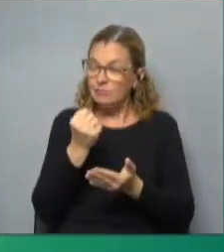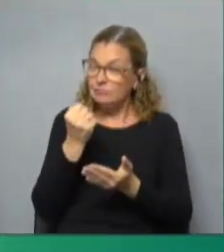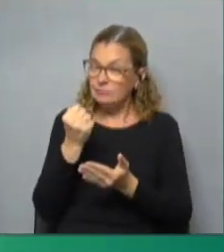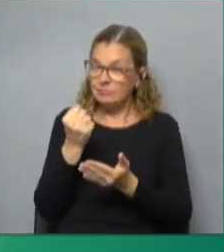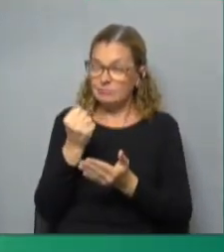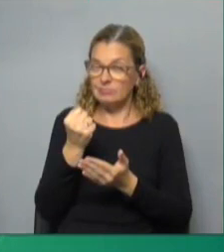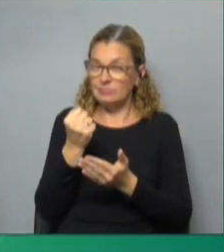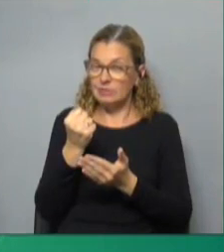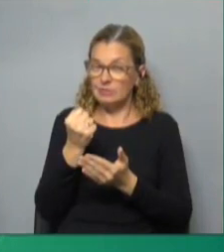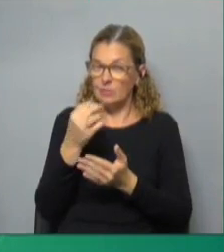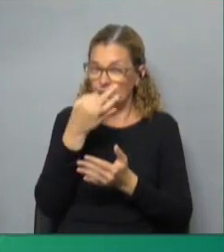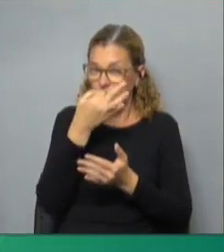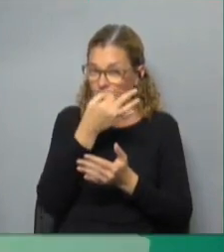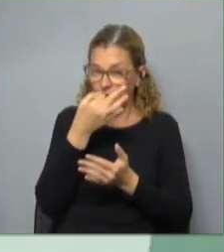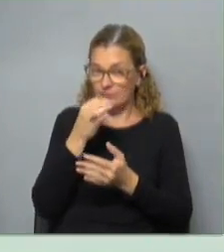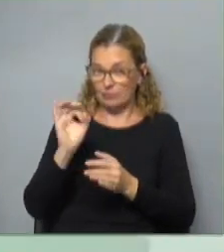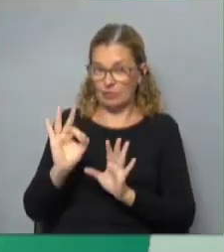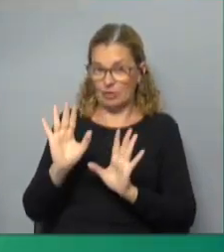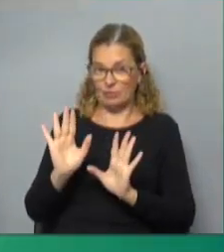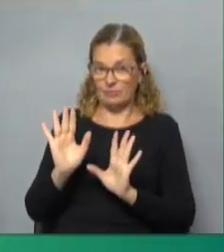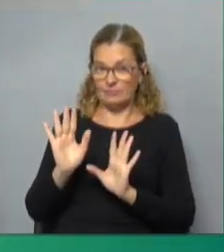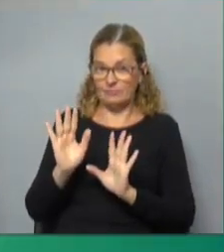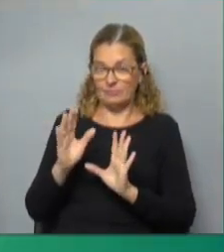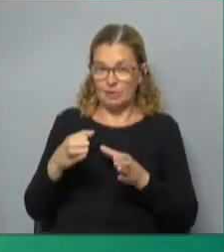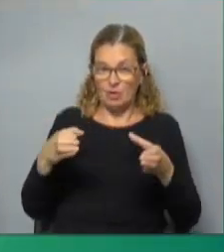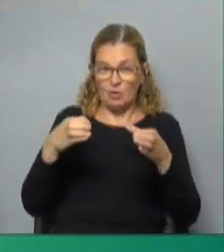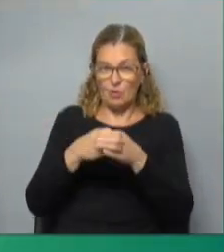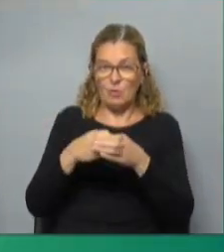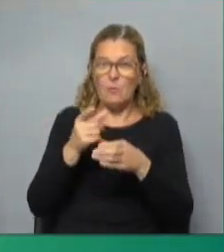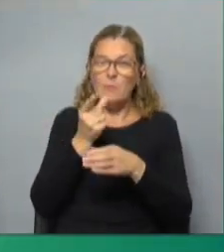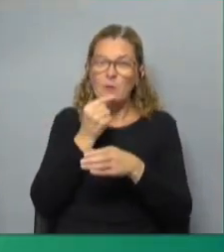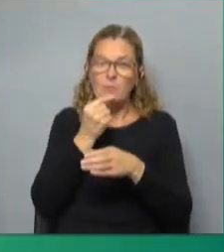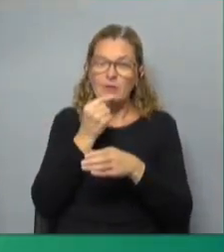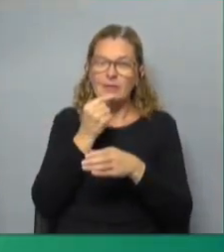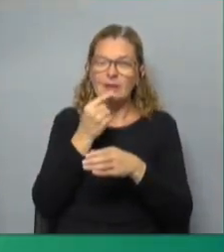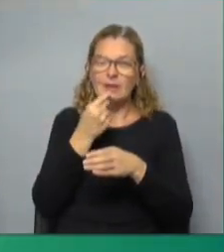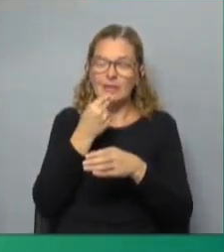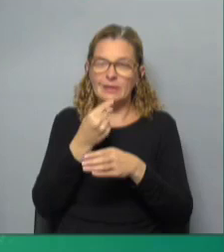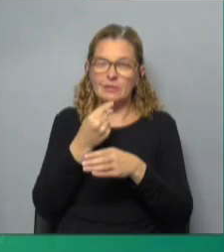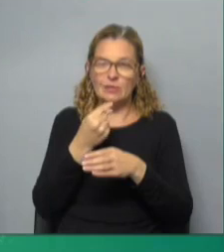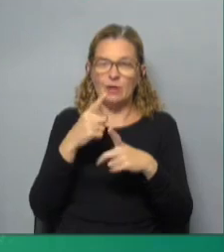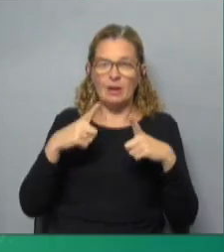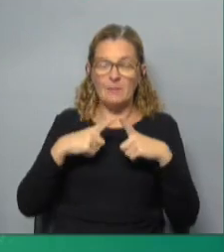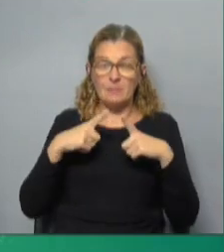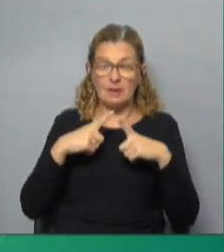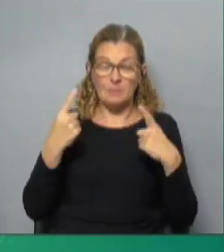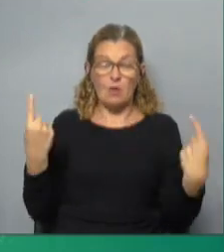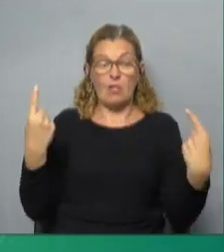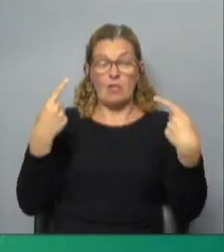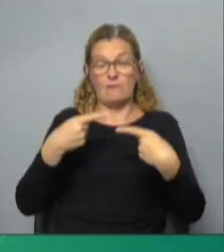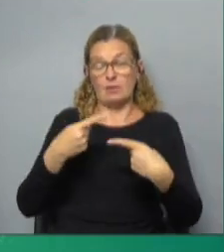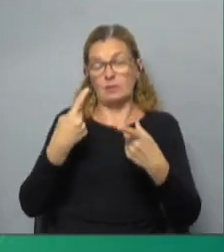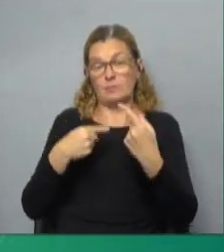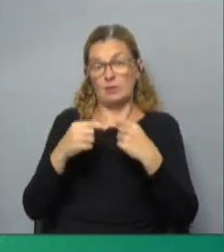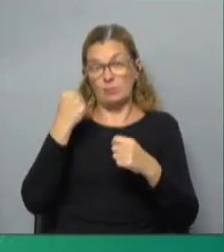un arco tráfico cero no de lo que la gremial de policía la posición ha sido que esperemos que se dé el debate pero que